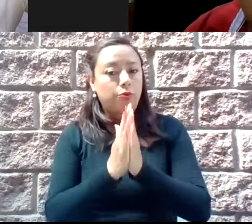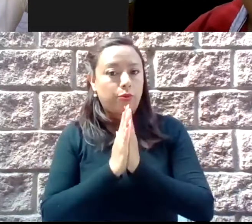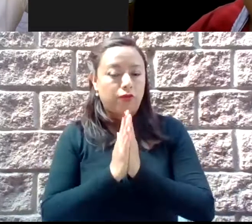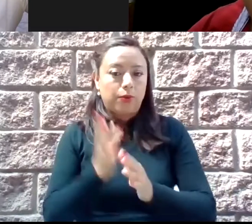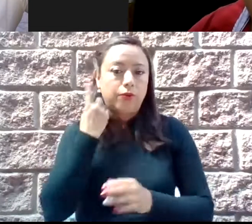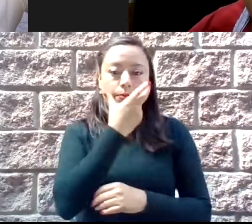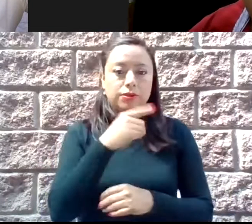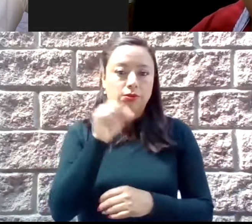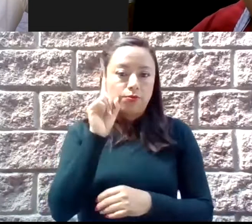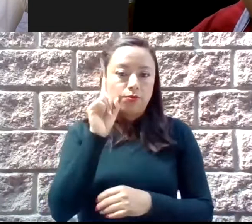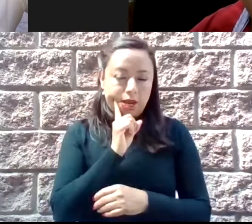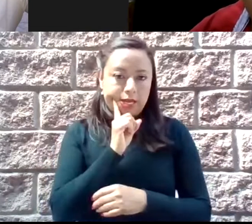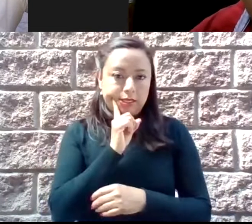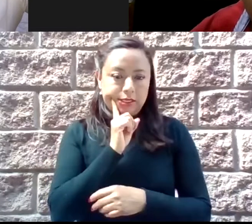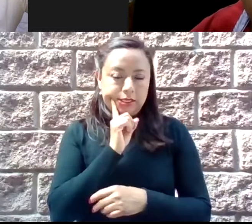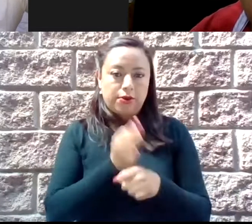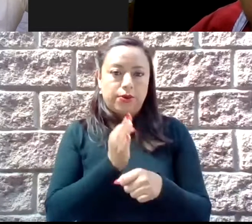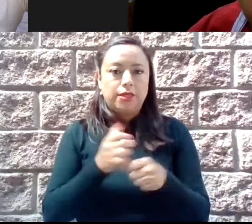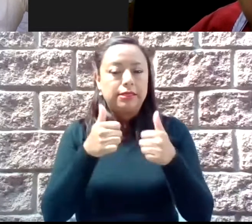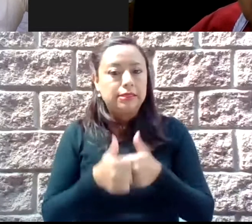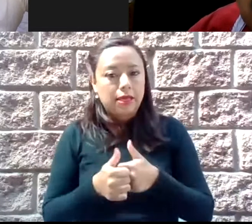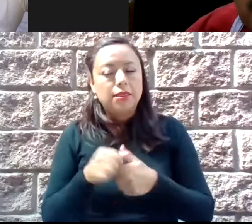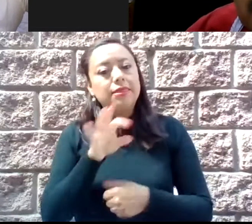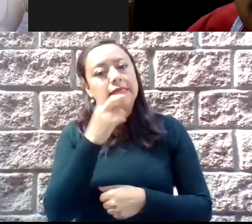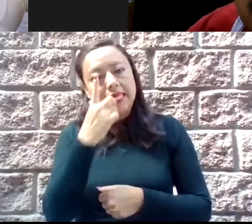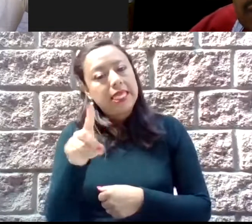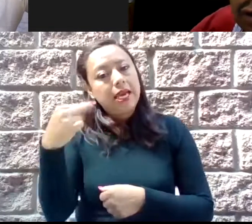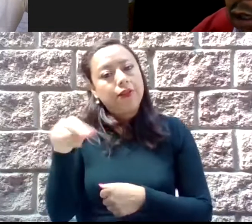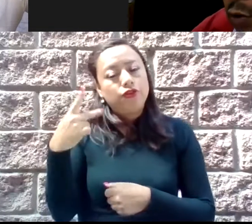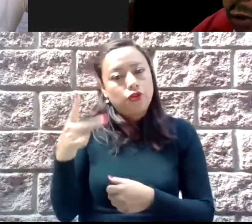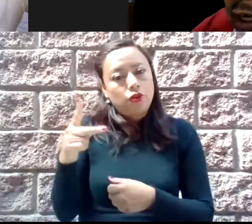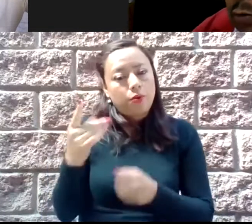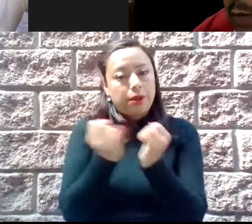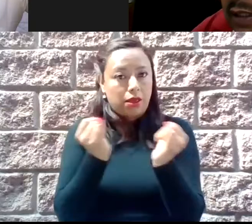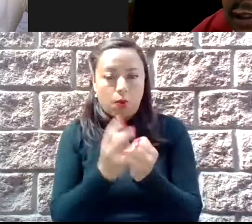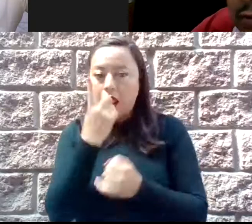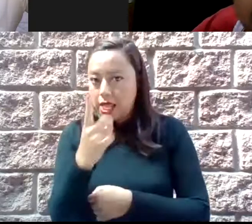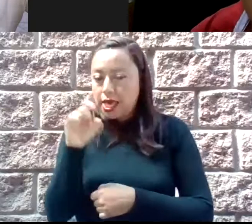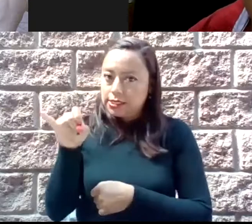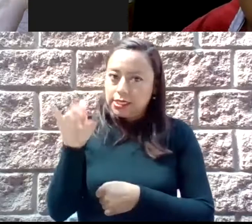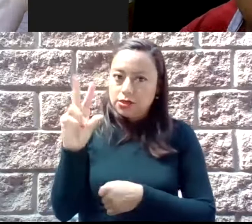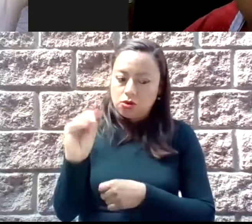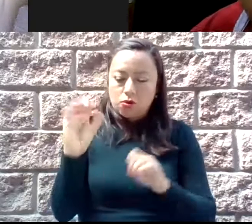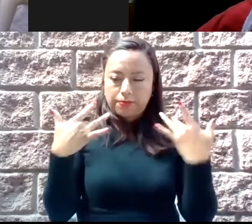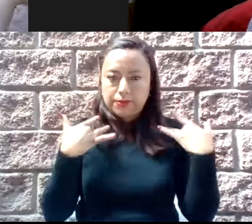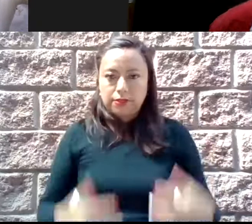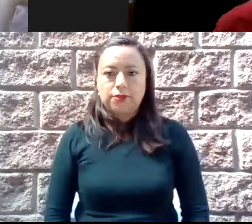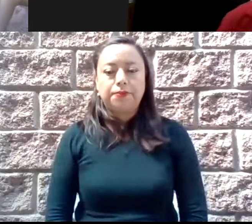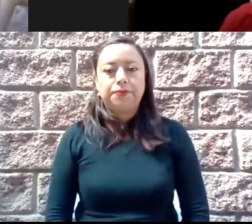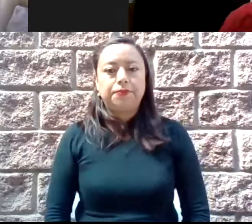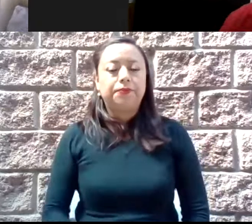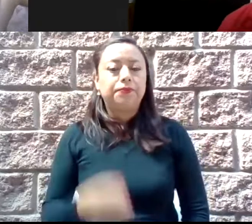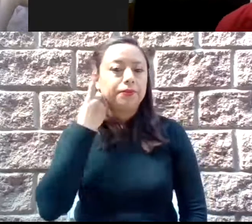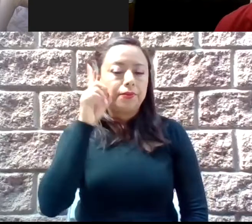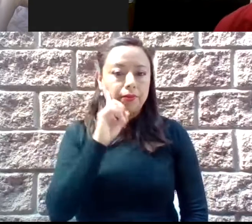y diputados presentes, mencionen su nombre, seguido de la palabra a favor, en contra o abstención. Diputada Ana